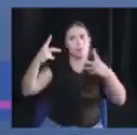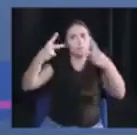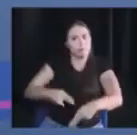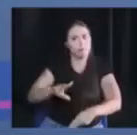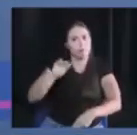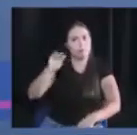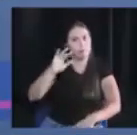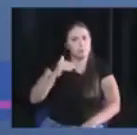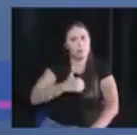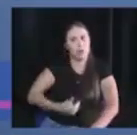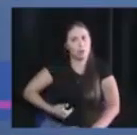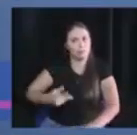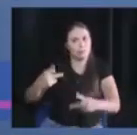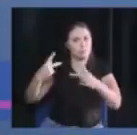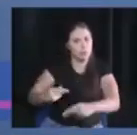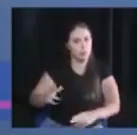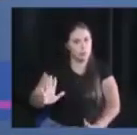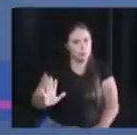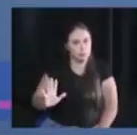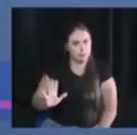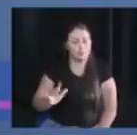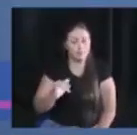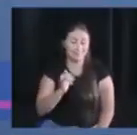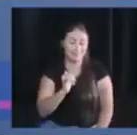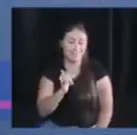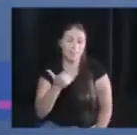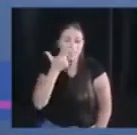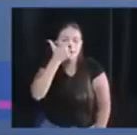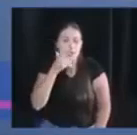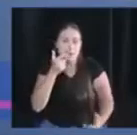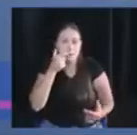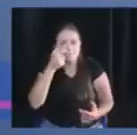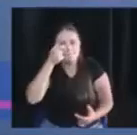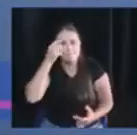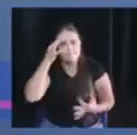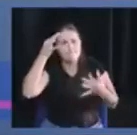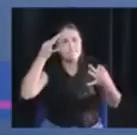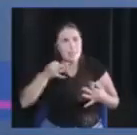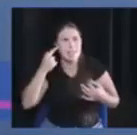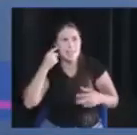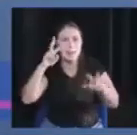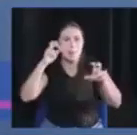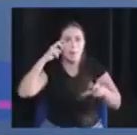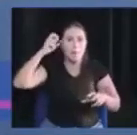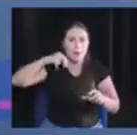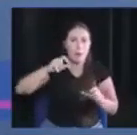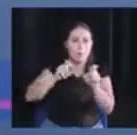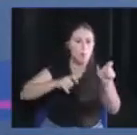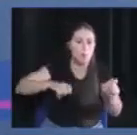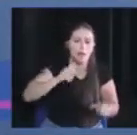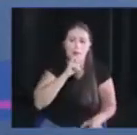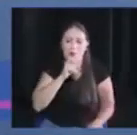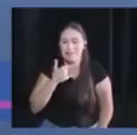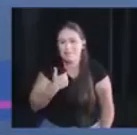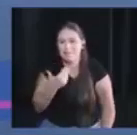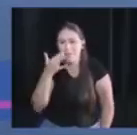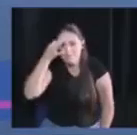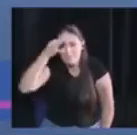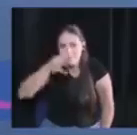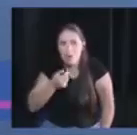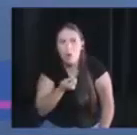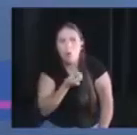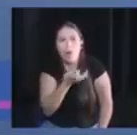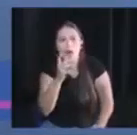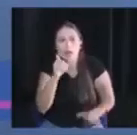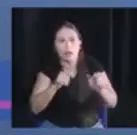Pues exactamente. Yo no soy especialista en opinión pública, no sé qué perspectivas tiene realmente,